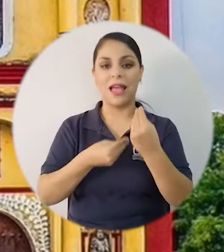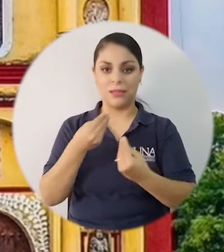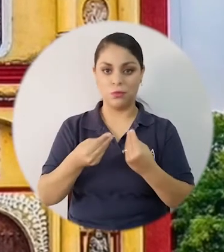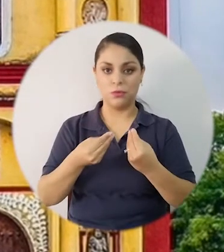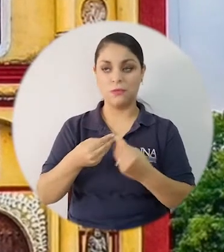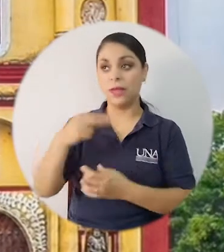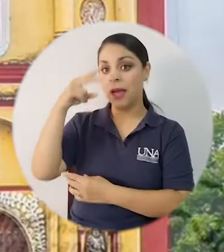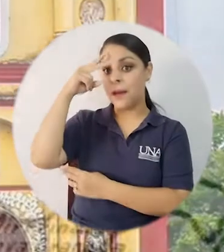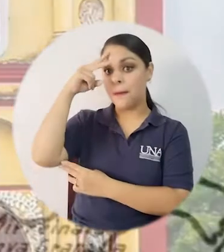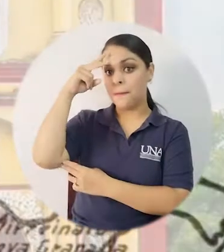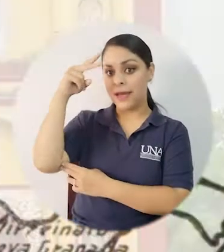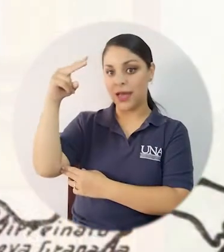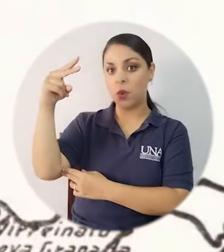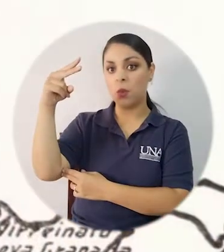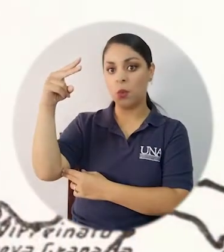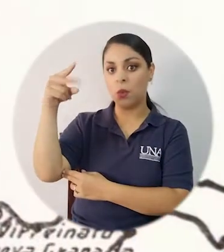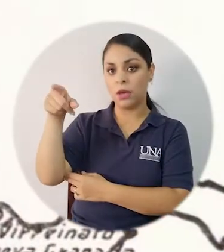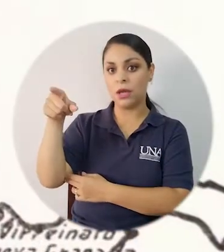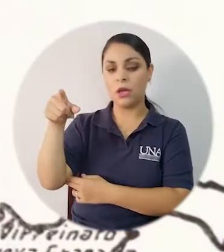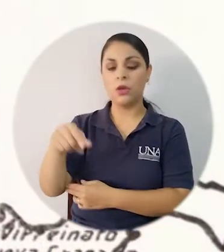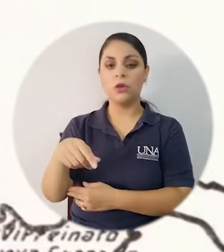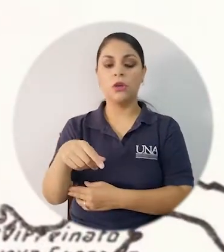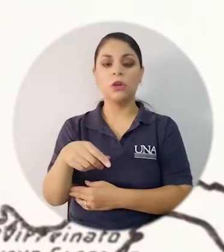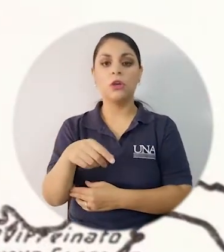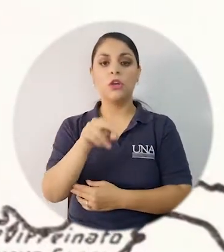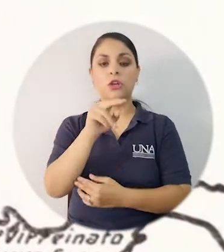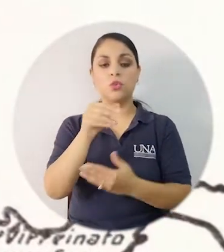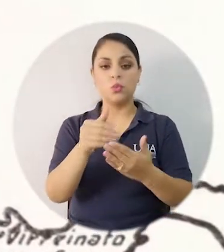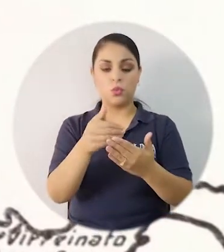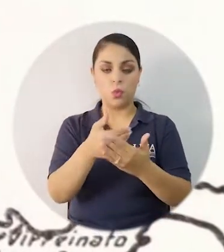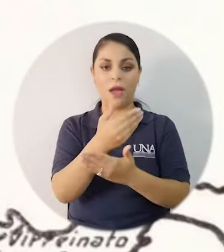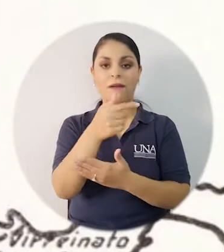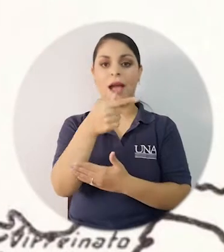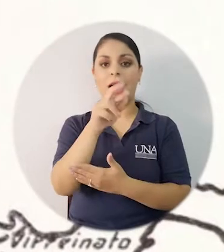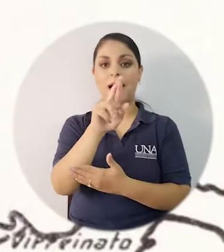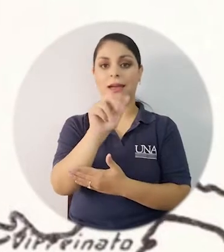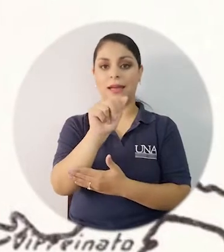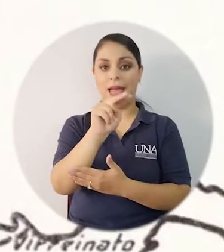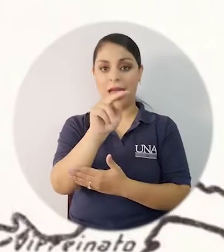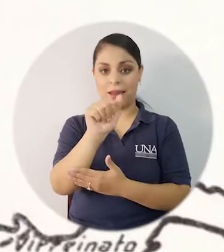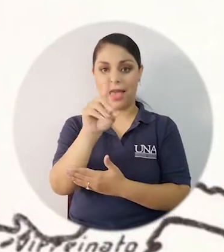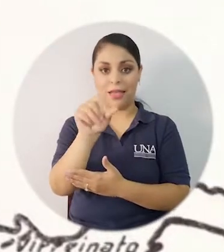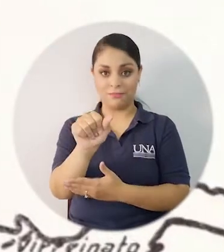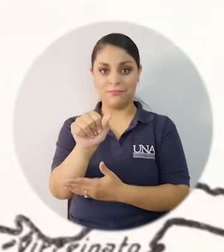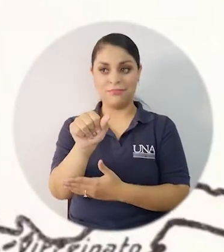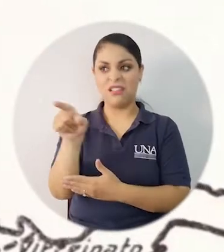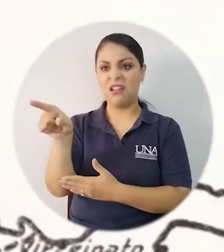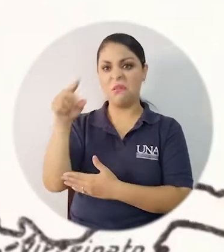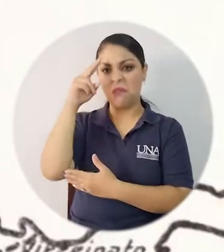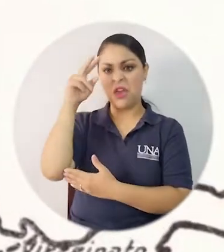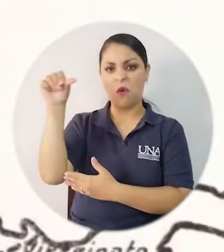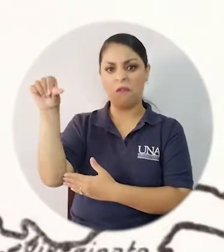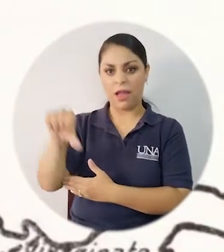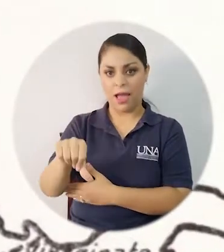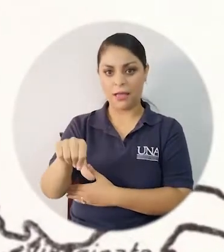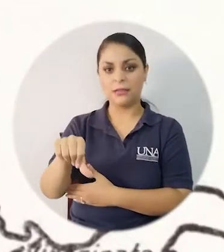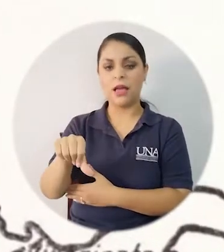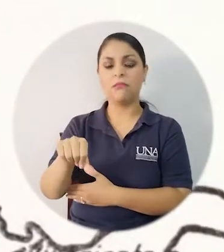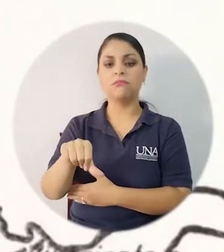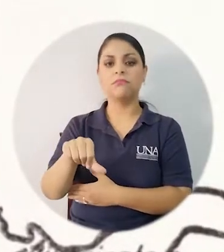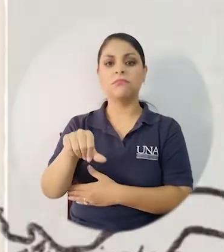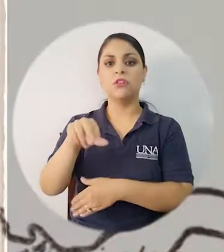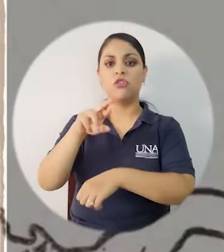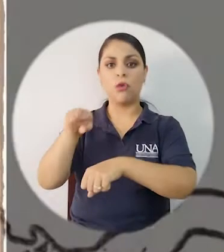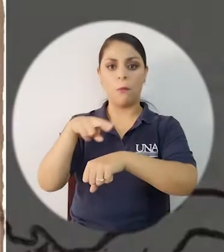hacemos. México, Nueva Granada, fracasa México, República